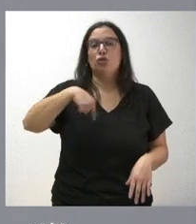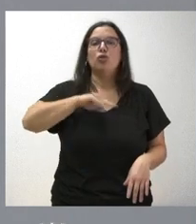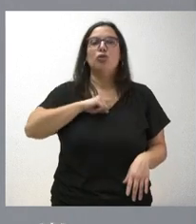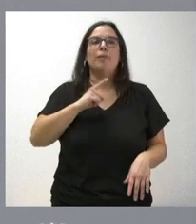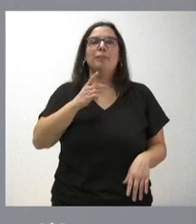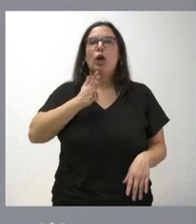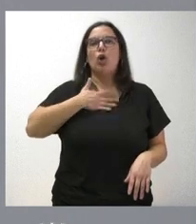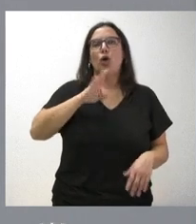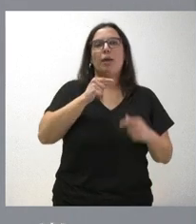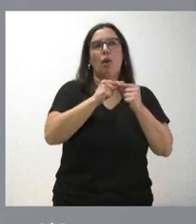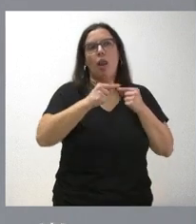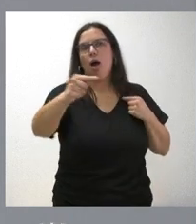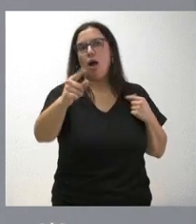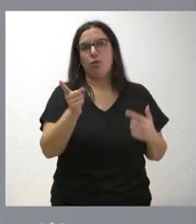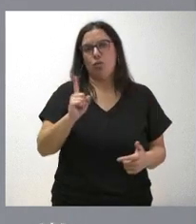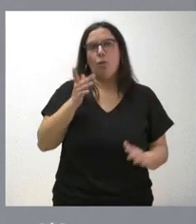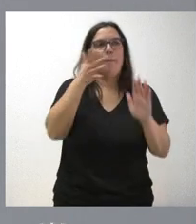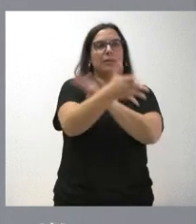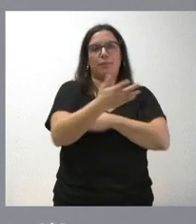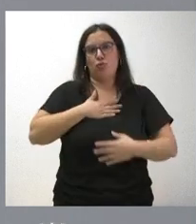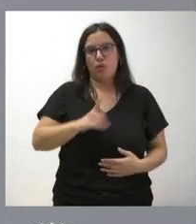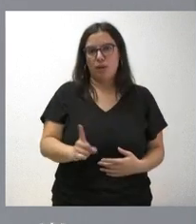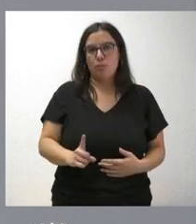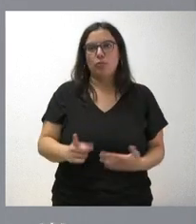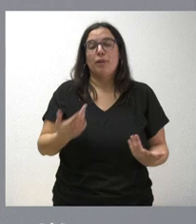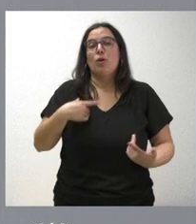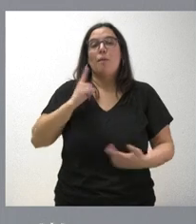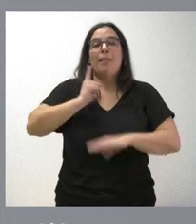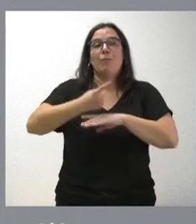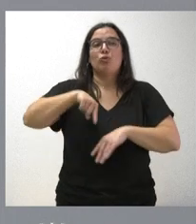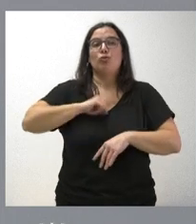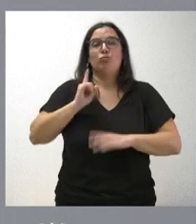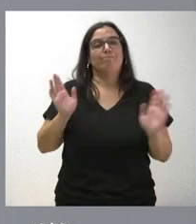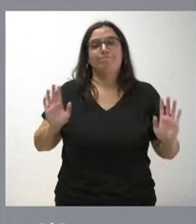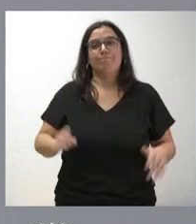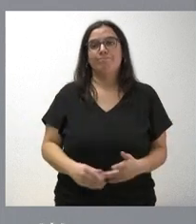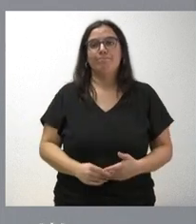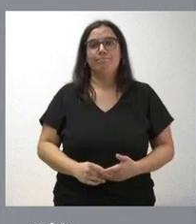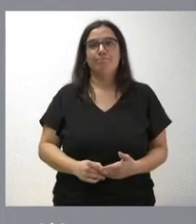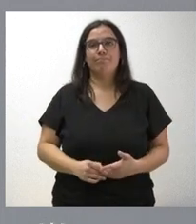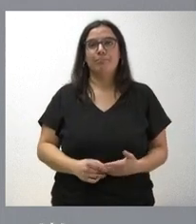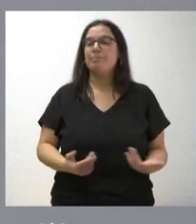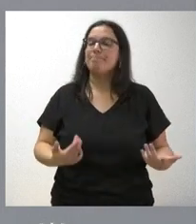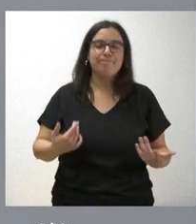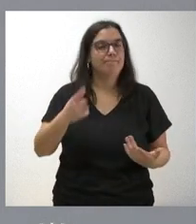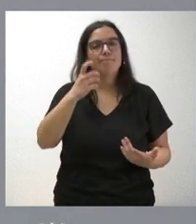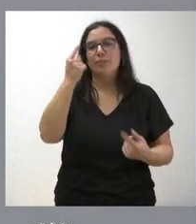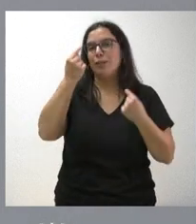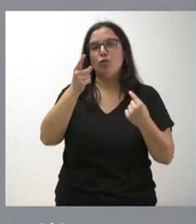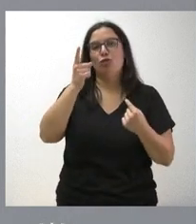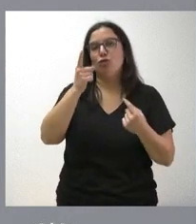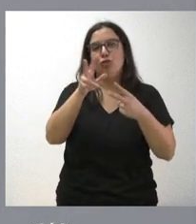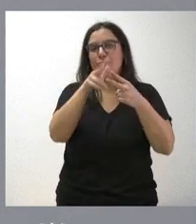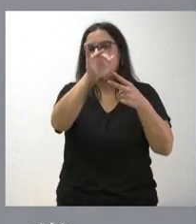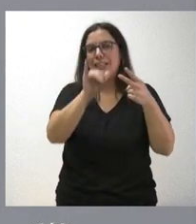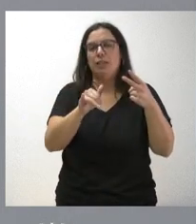que esta situación se prolongara indefinidamente Pero esto no depende solo de nosotros pues tampoco le puedo ofrecer el dato Pero supongo que